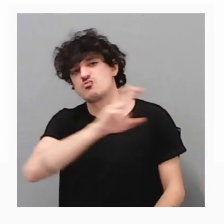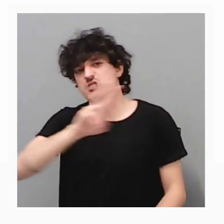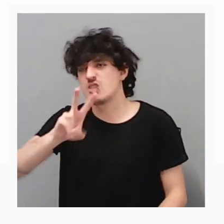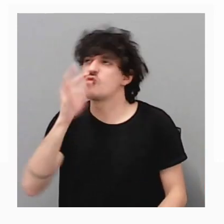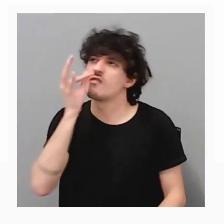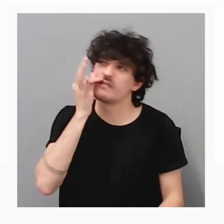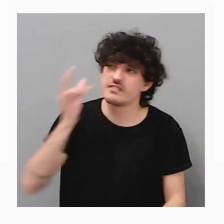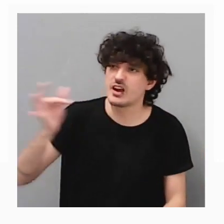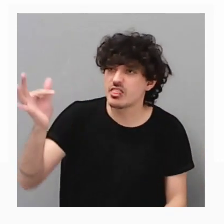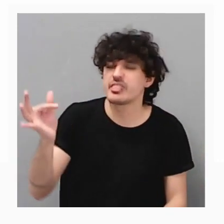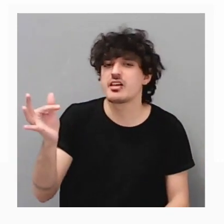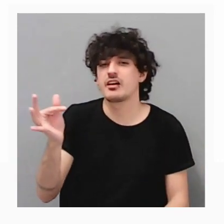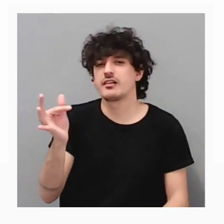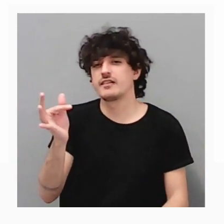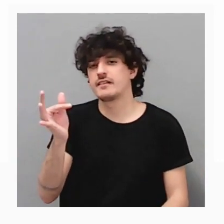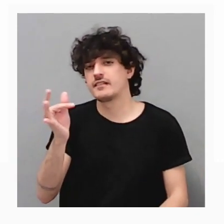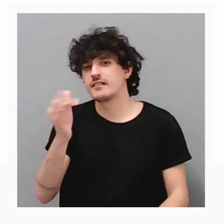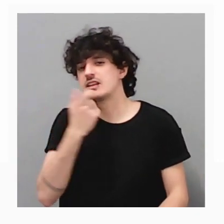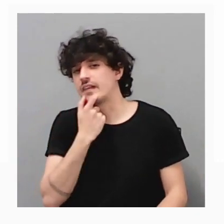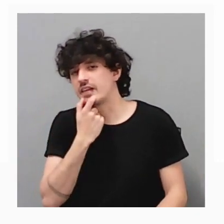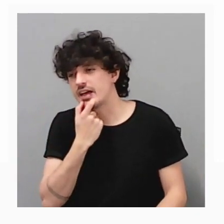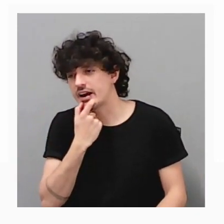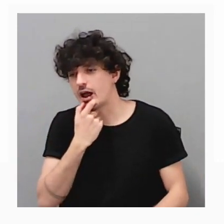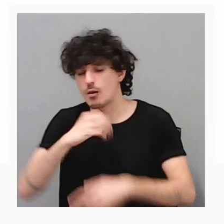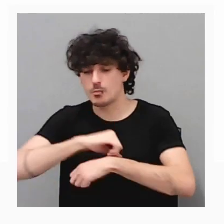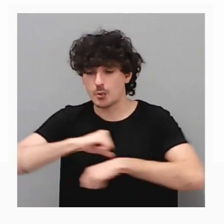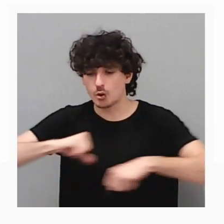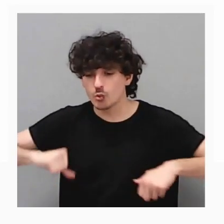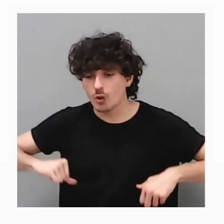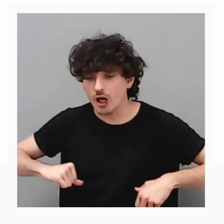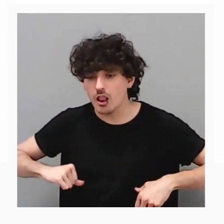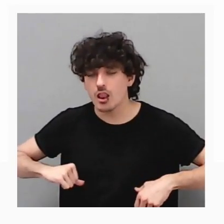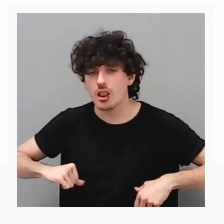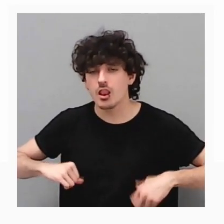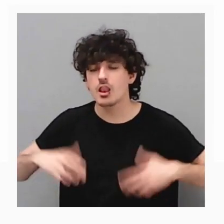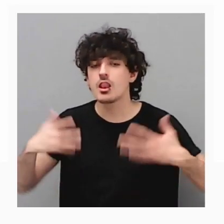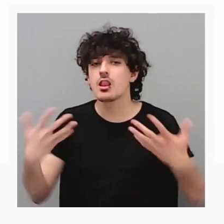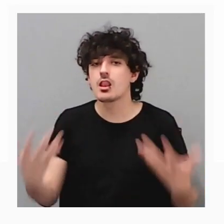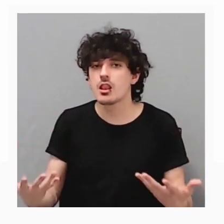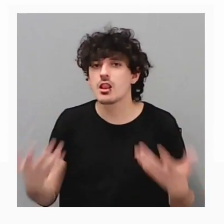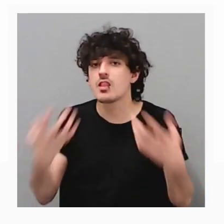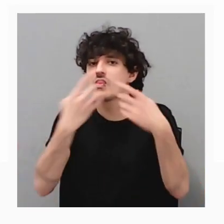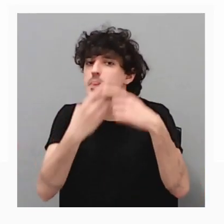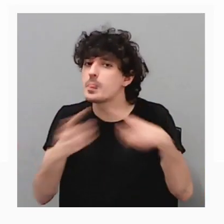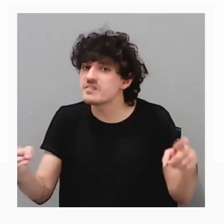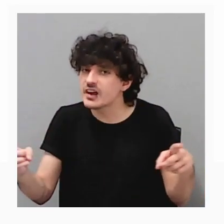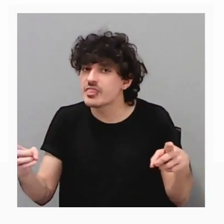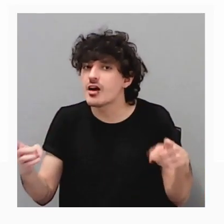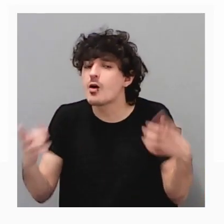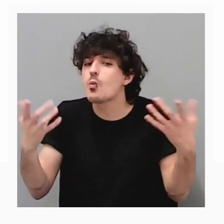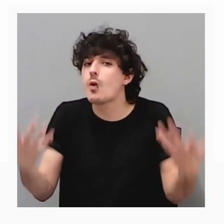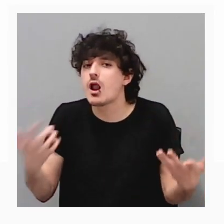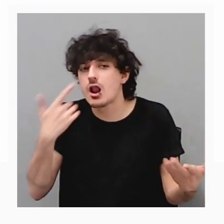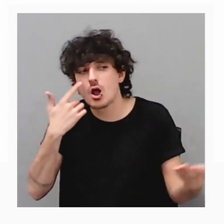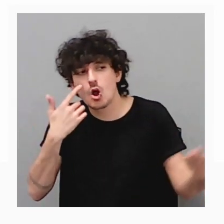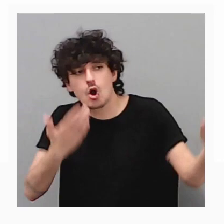Francia, en Inglaterra, en Portugal. ¿Cuál es la diferencia de EQI? Comparándose con